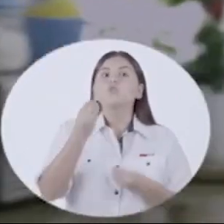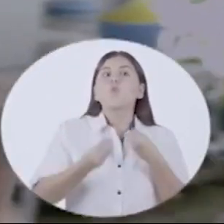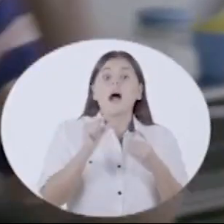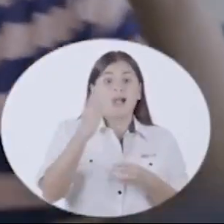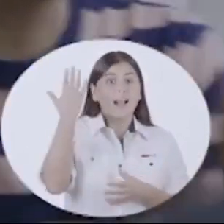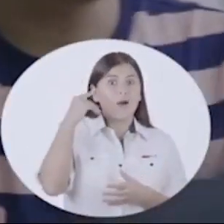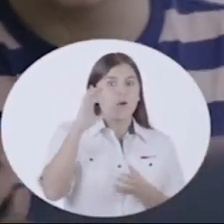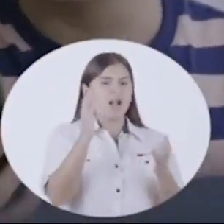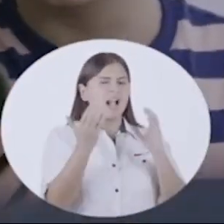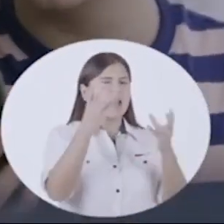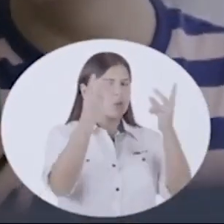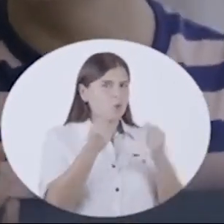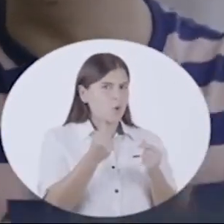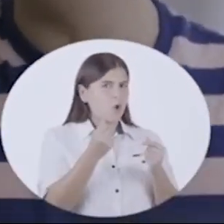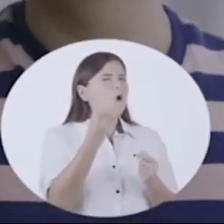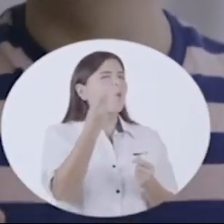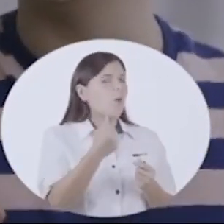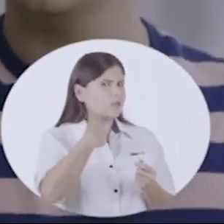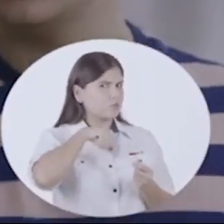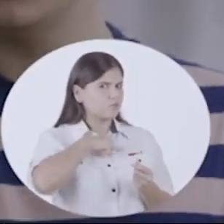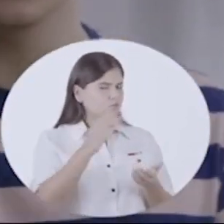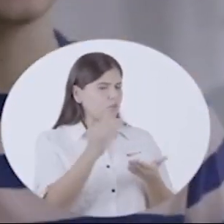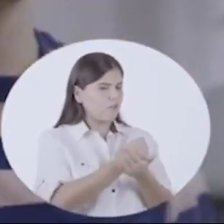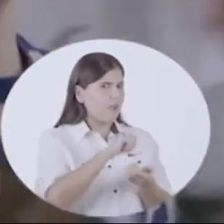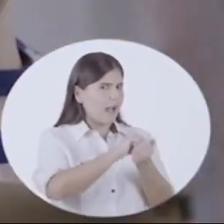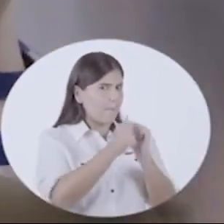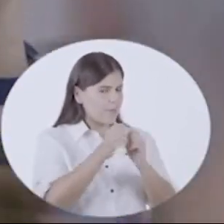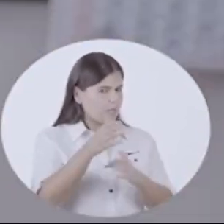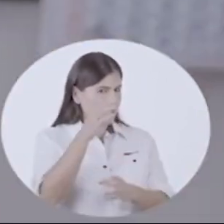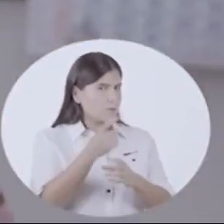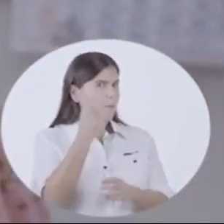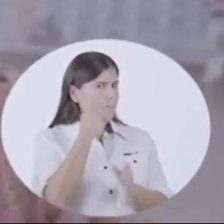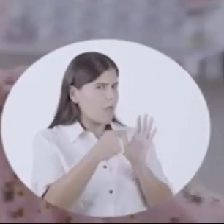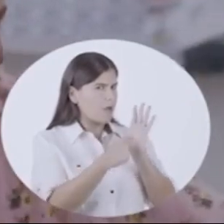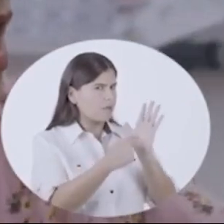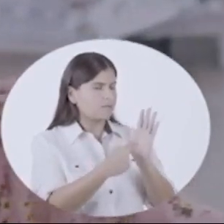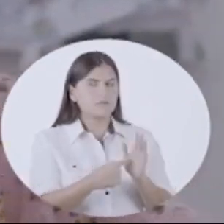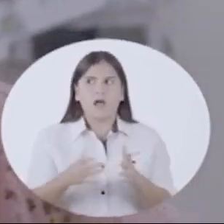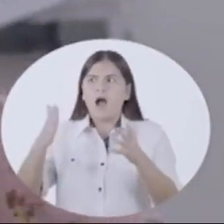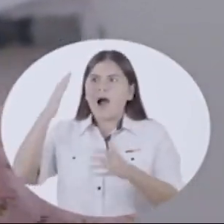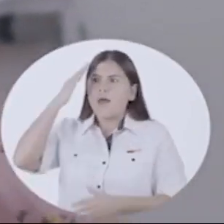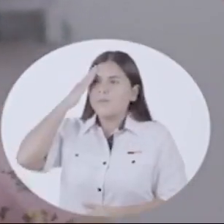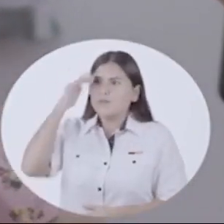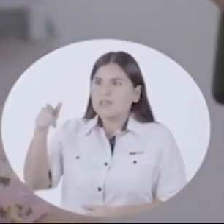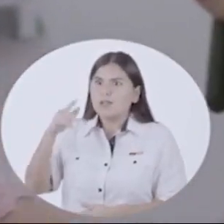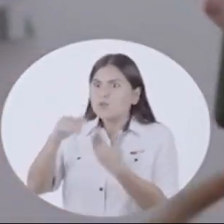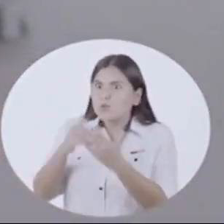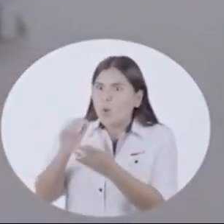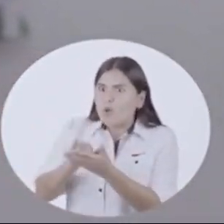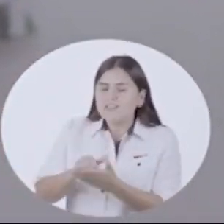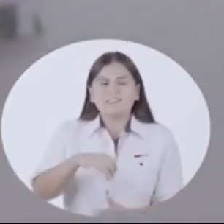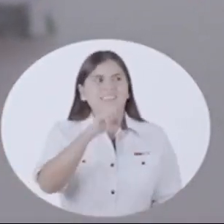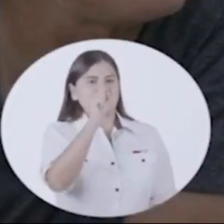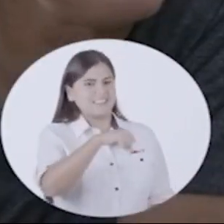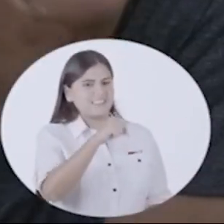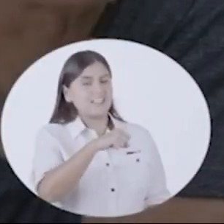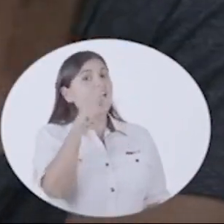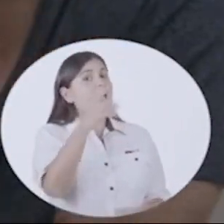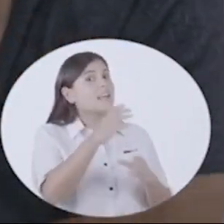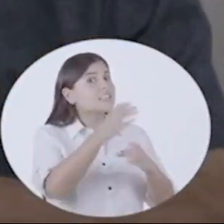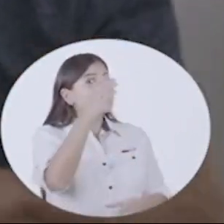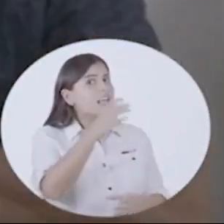consume energía es el calentador de agua. Claro, me lo imaginé. Está viejísimo. Mira, hay que